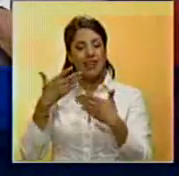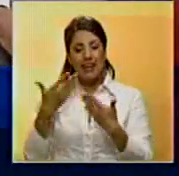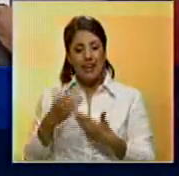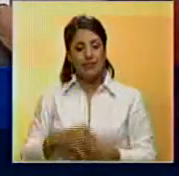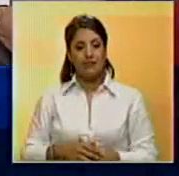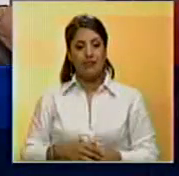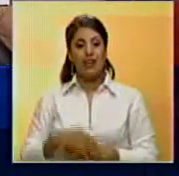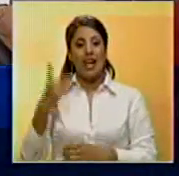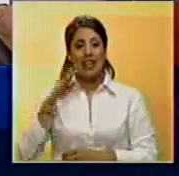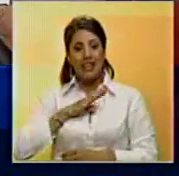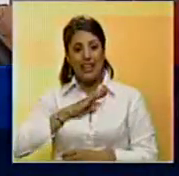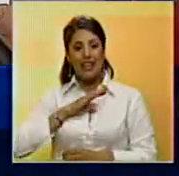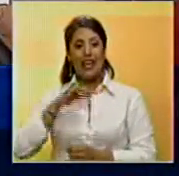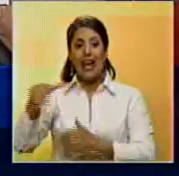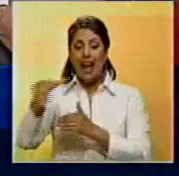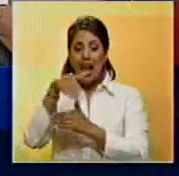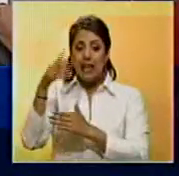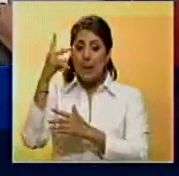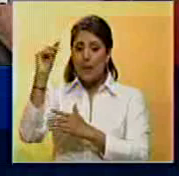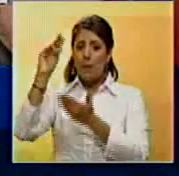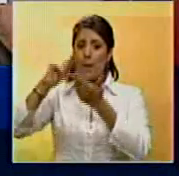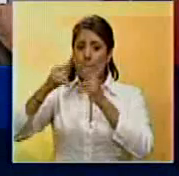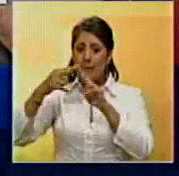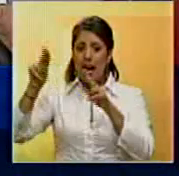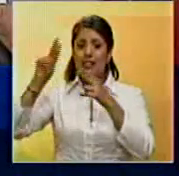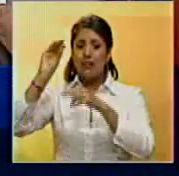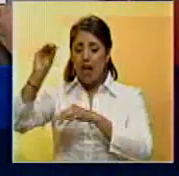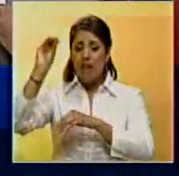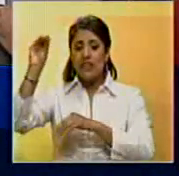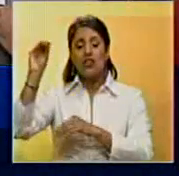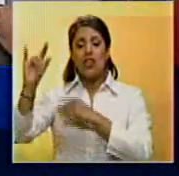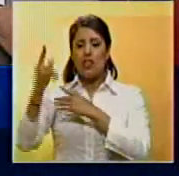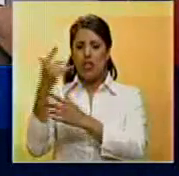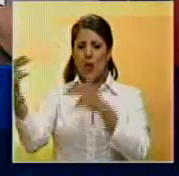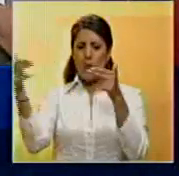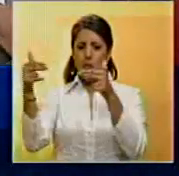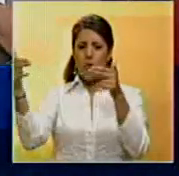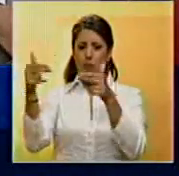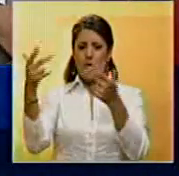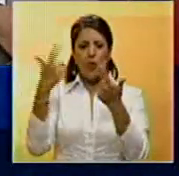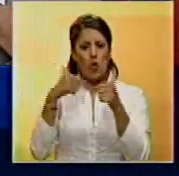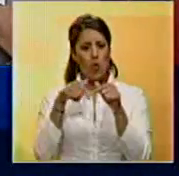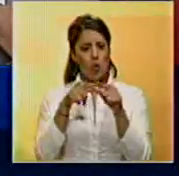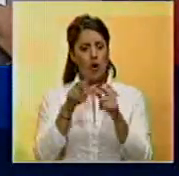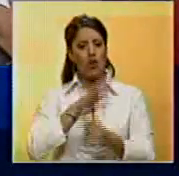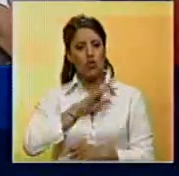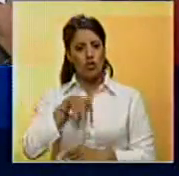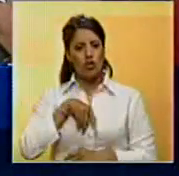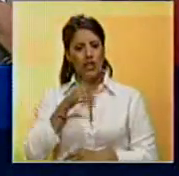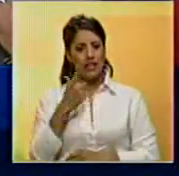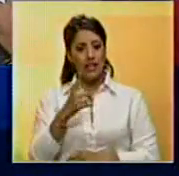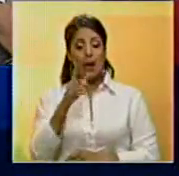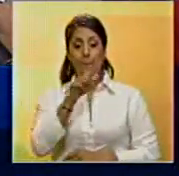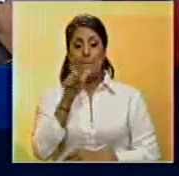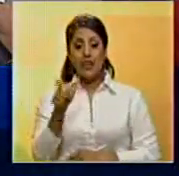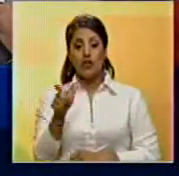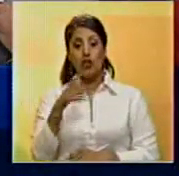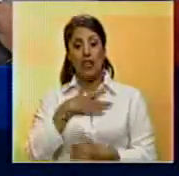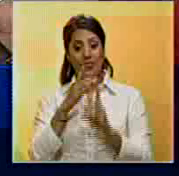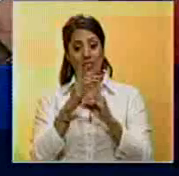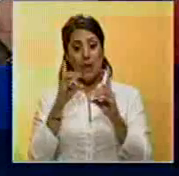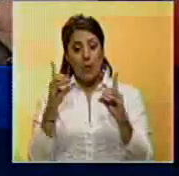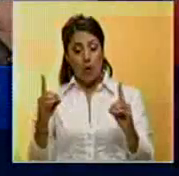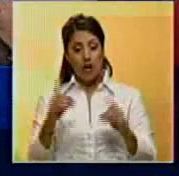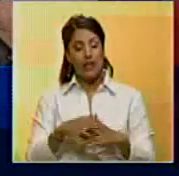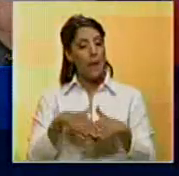qué a través de la calle que es la el instrumento es la herramienta que tenemos los que somos demócratas